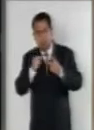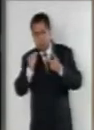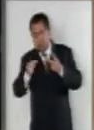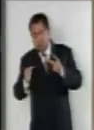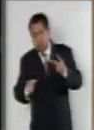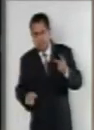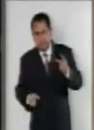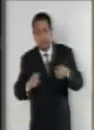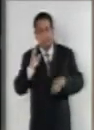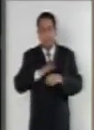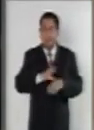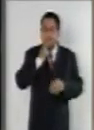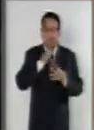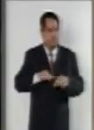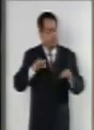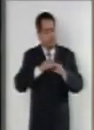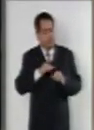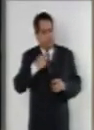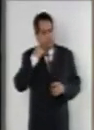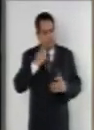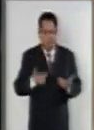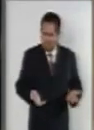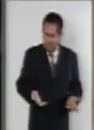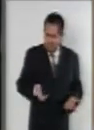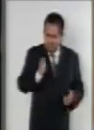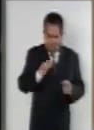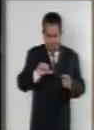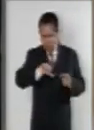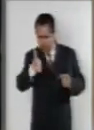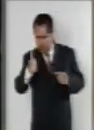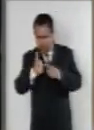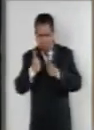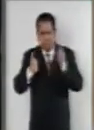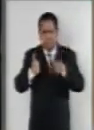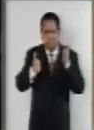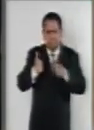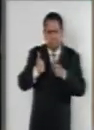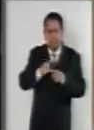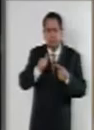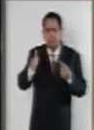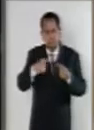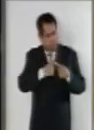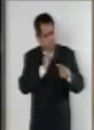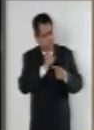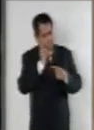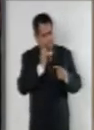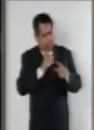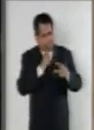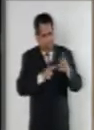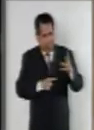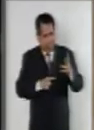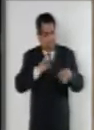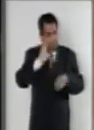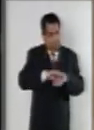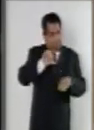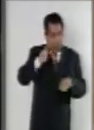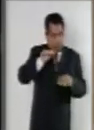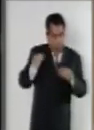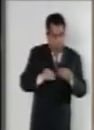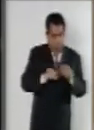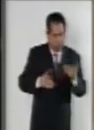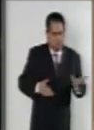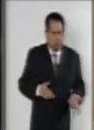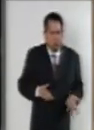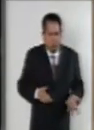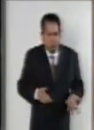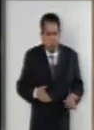condiciones preferenciales. ¿Otros? ¿Qué otros puede haber además de los que describí? La restricción de salarios,